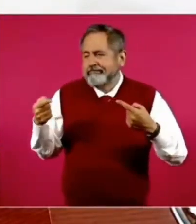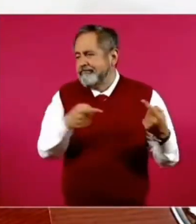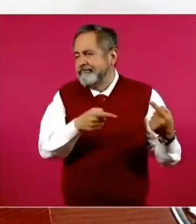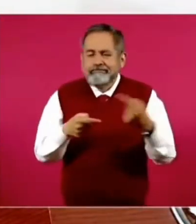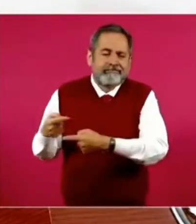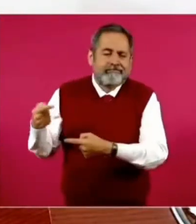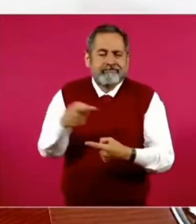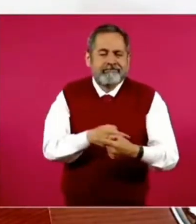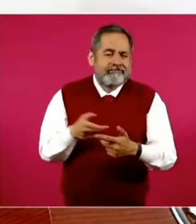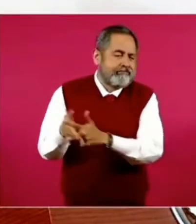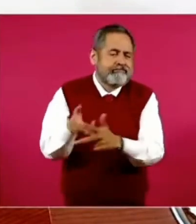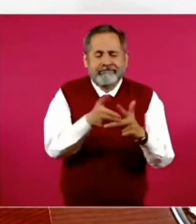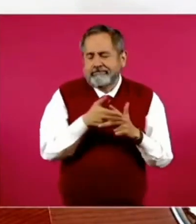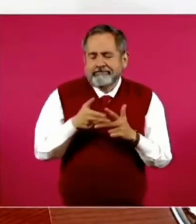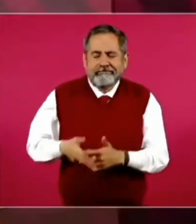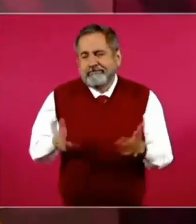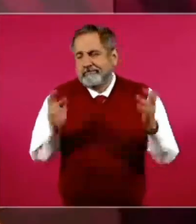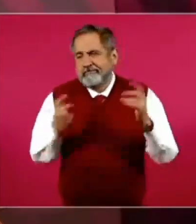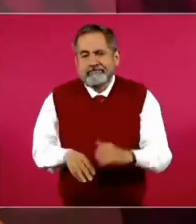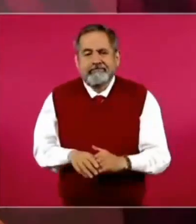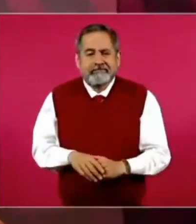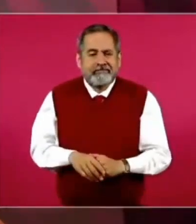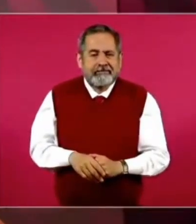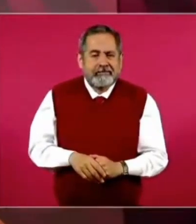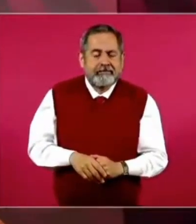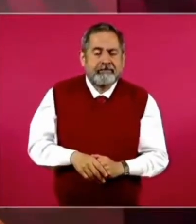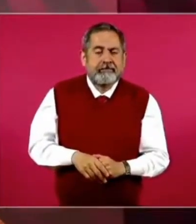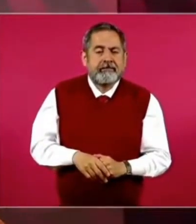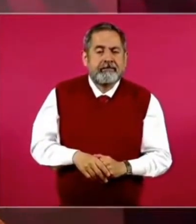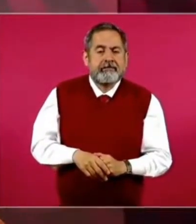homicidios, asesinatos.